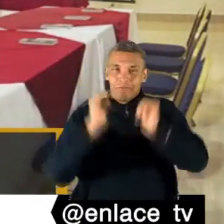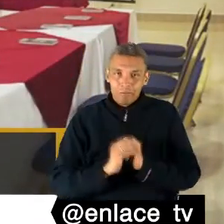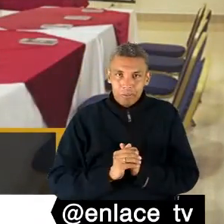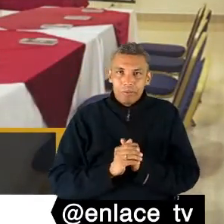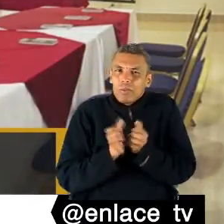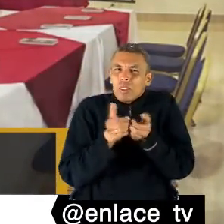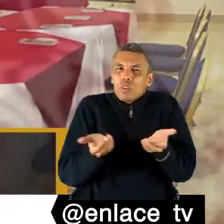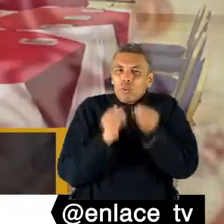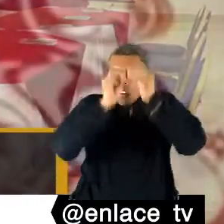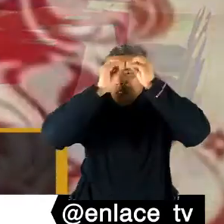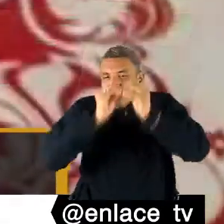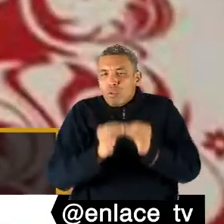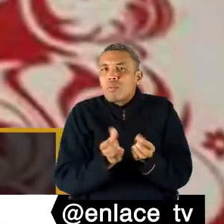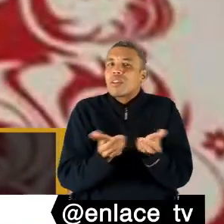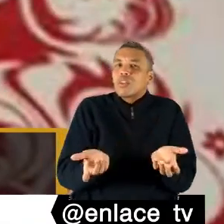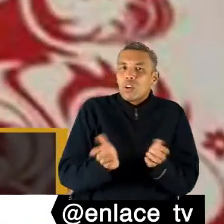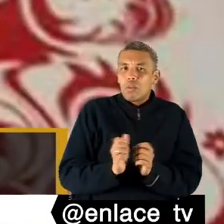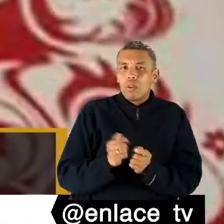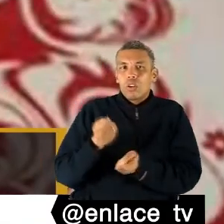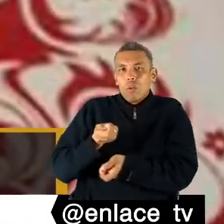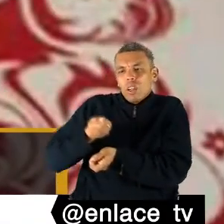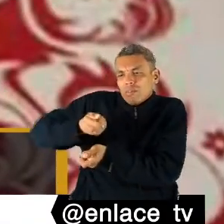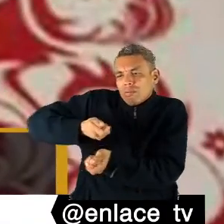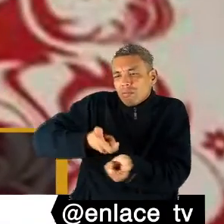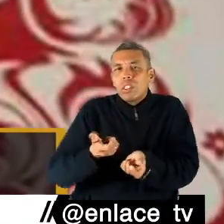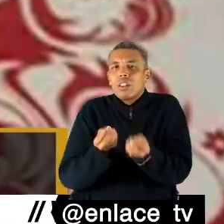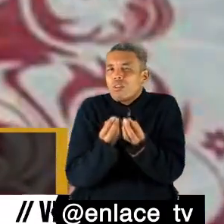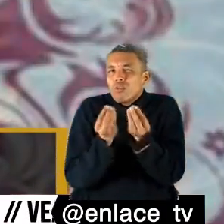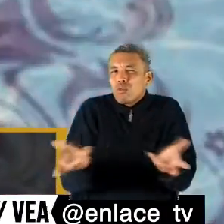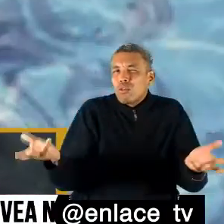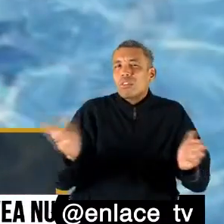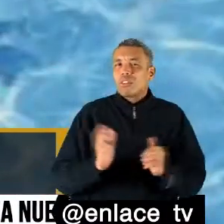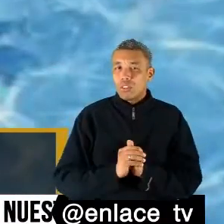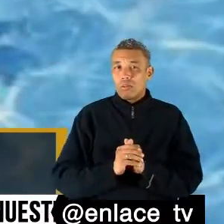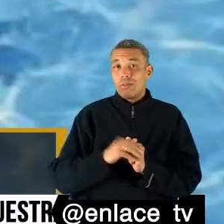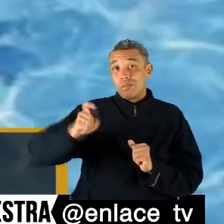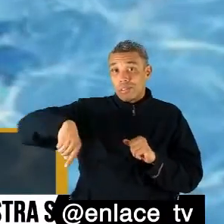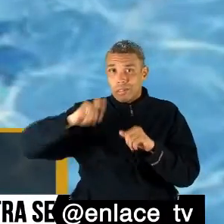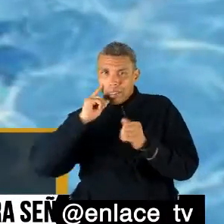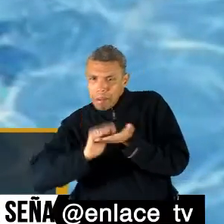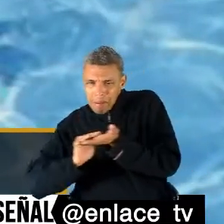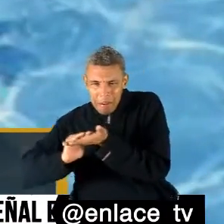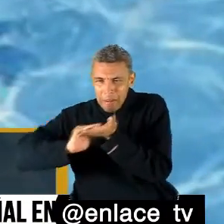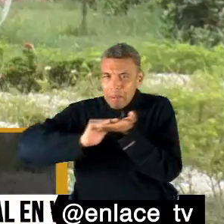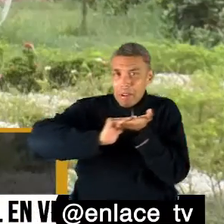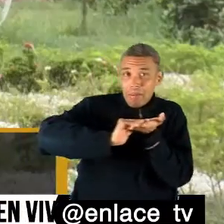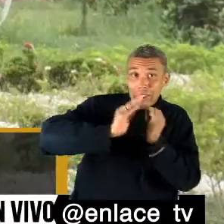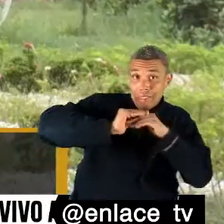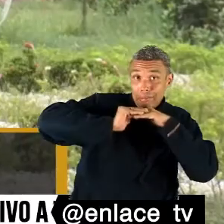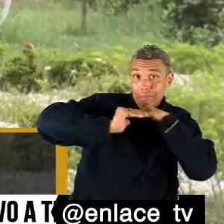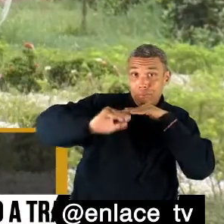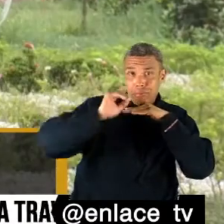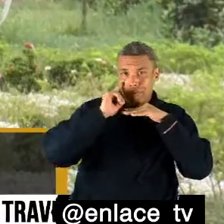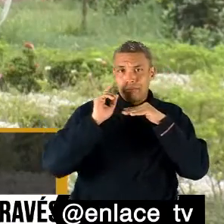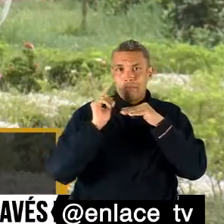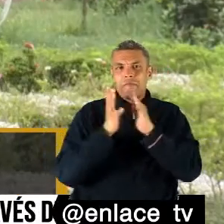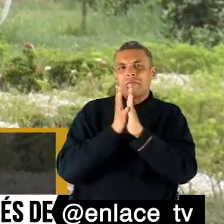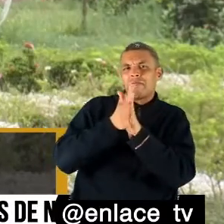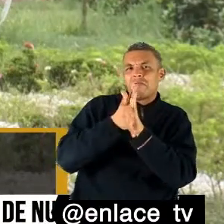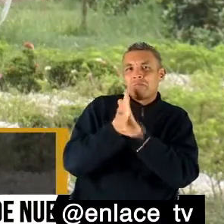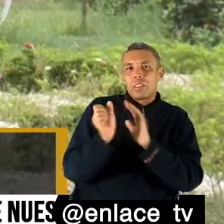técnica y la calidad de los insumos proyectan a los pisos poliméricos como necesarios en las obras de arquitectura de alta gama. Las principales